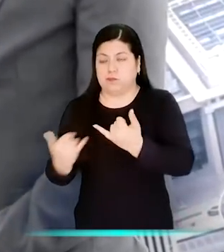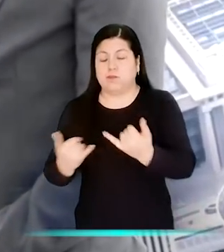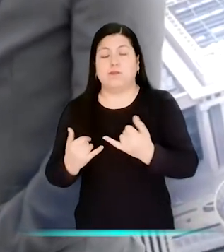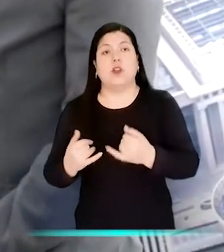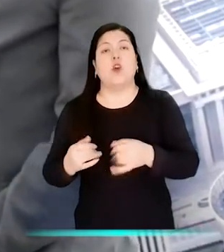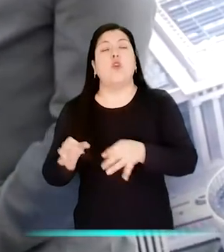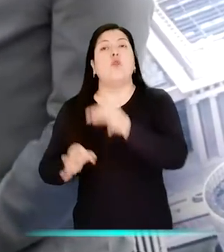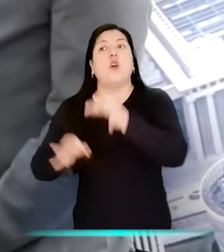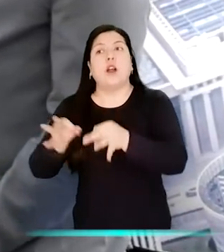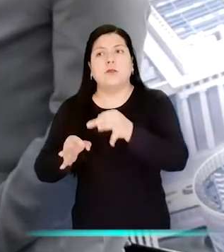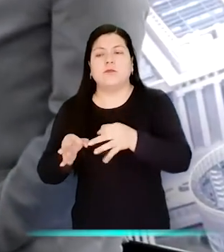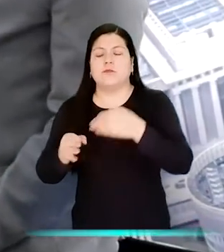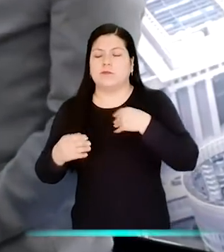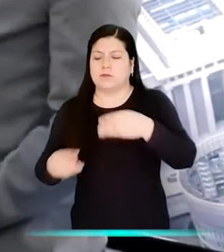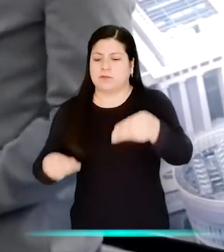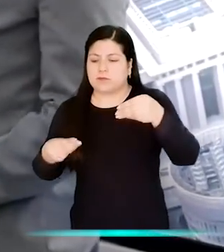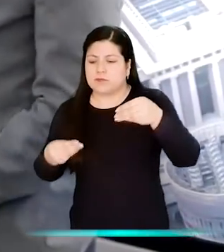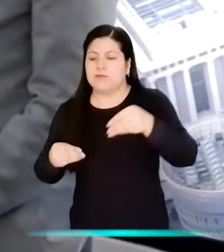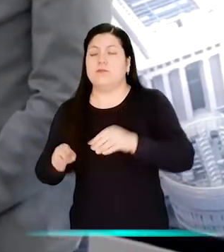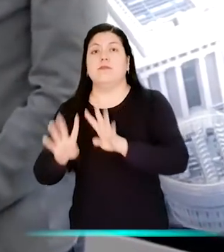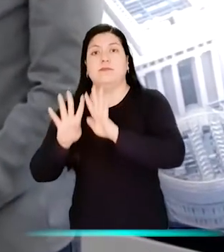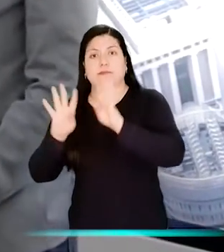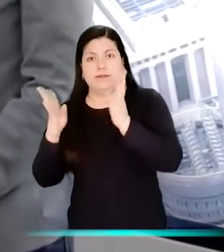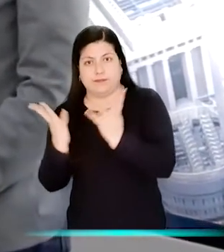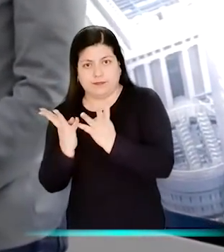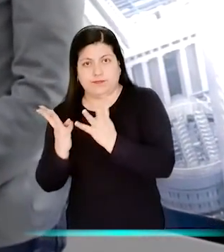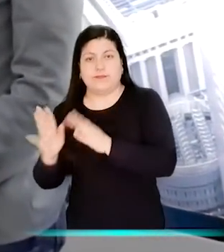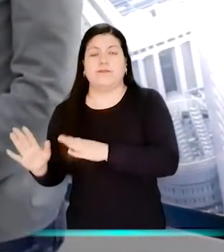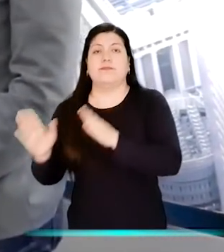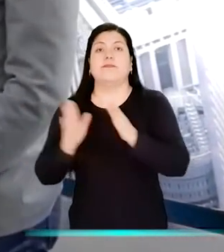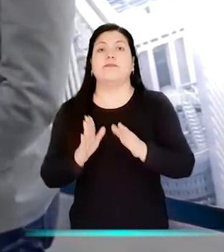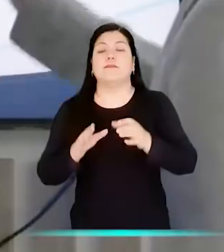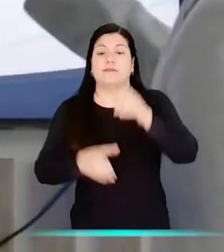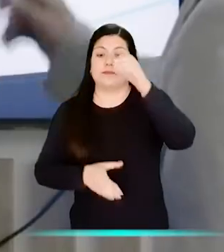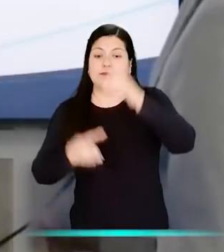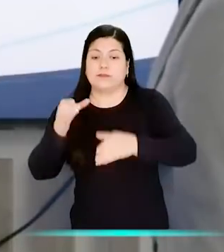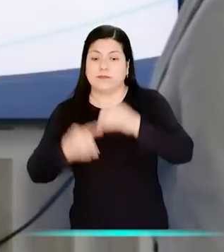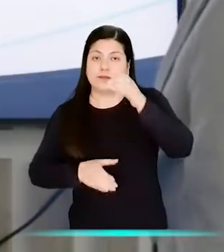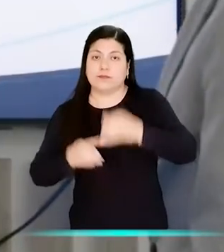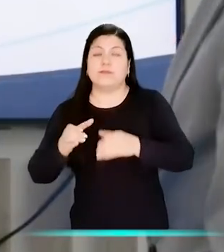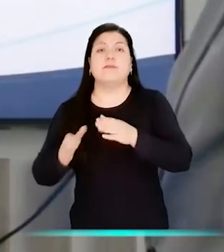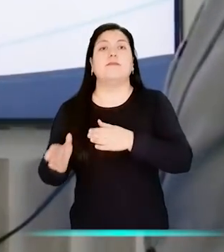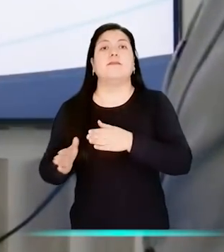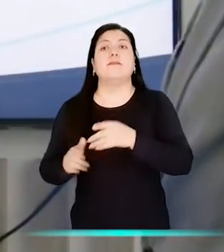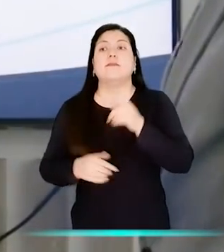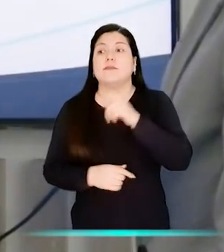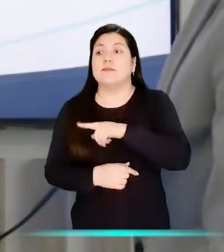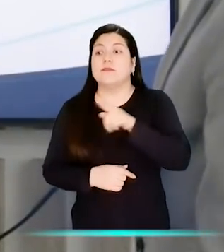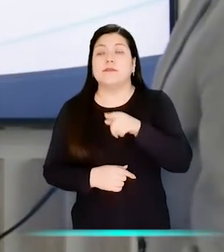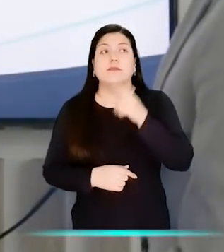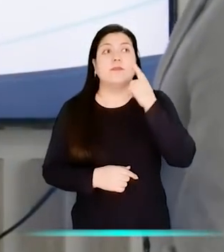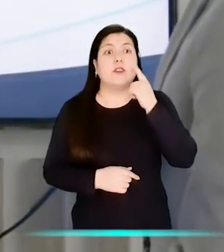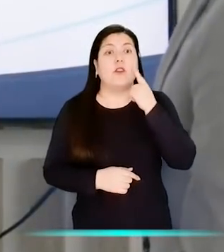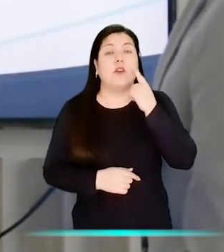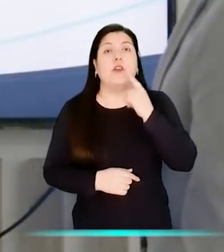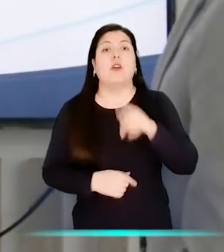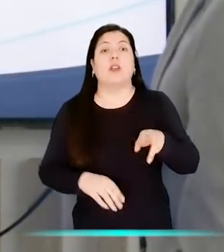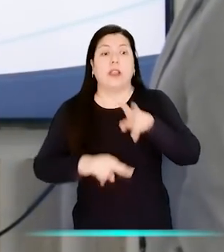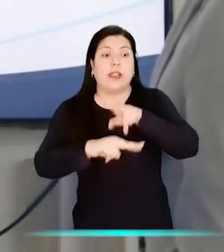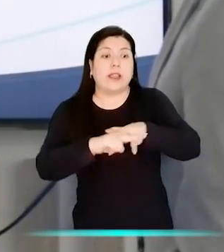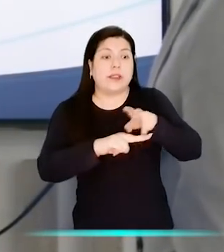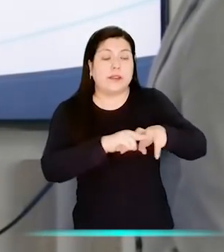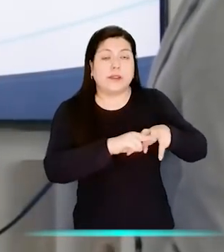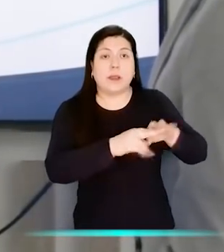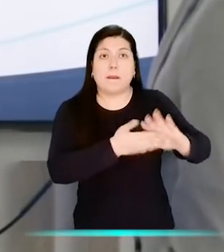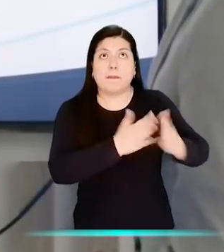en la mesa de votación van a ser tarjetas electorales para Senado de la República, para Cámara de Representantes, y solo en los sitios donde